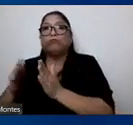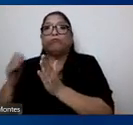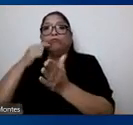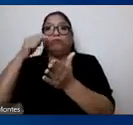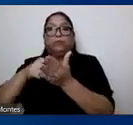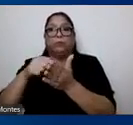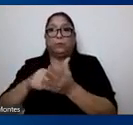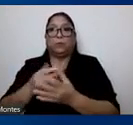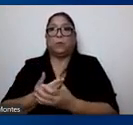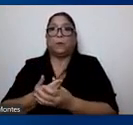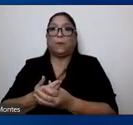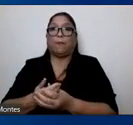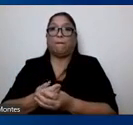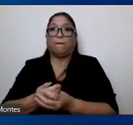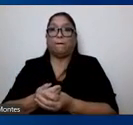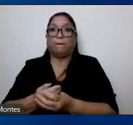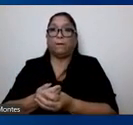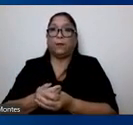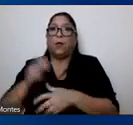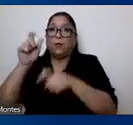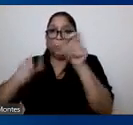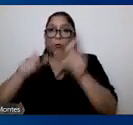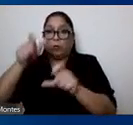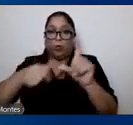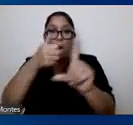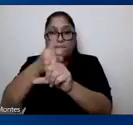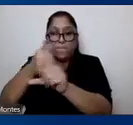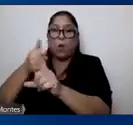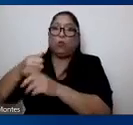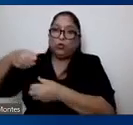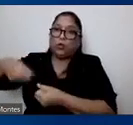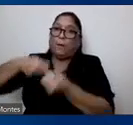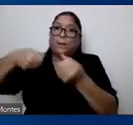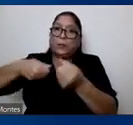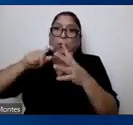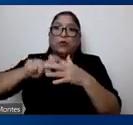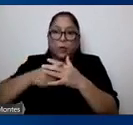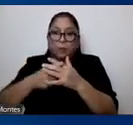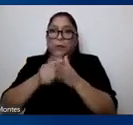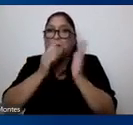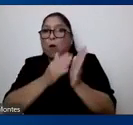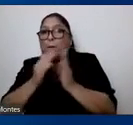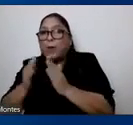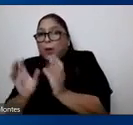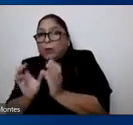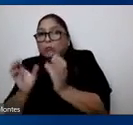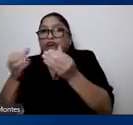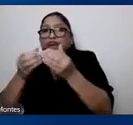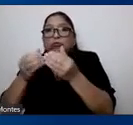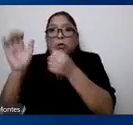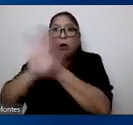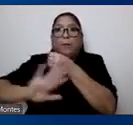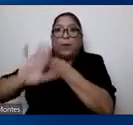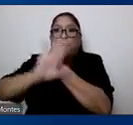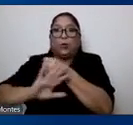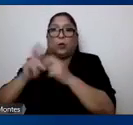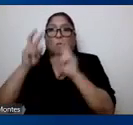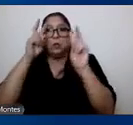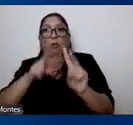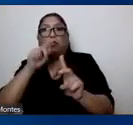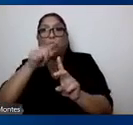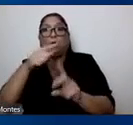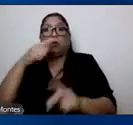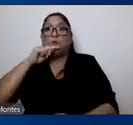organizacional de los propios campesinos. Esta es una imagen muy impactante. Aquí estamos viendo una